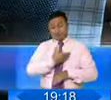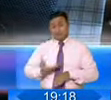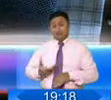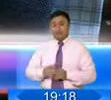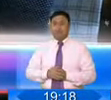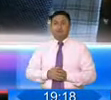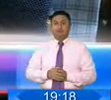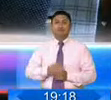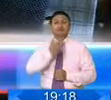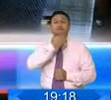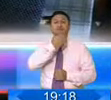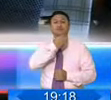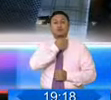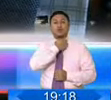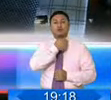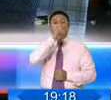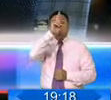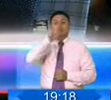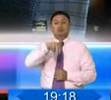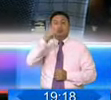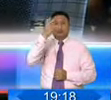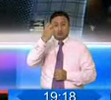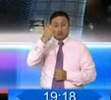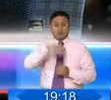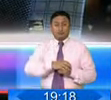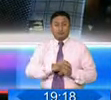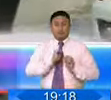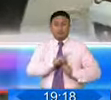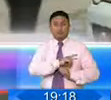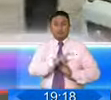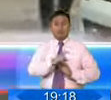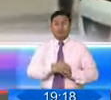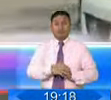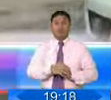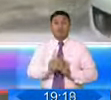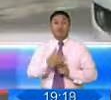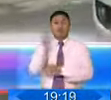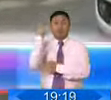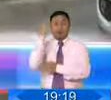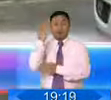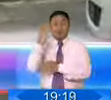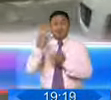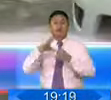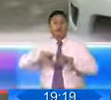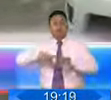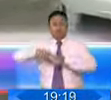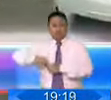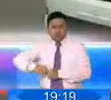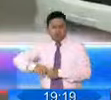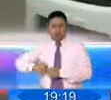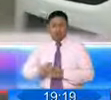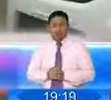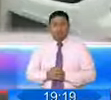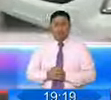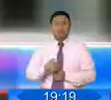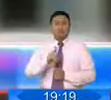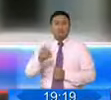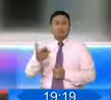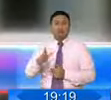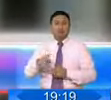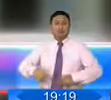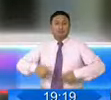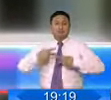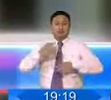2012, Fernando Valdá, un opositor férreo al correísmo, fue víctima de un intento de secuestro en la ciudad de Bogotá, en donde estaba